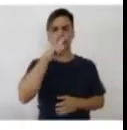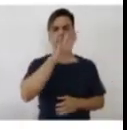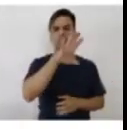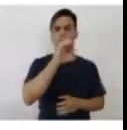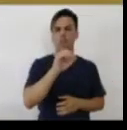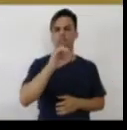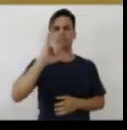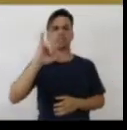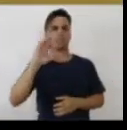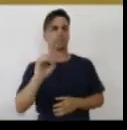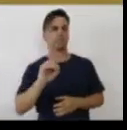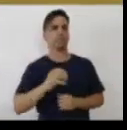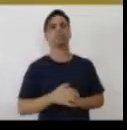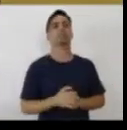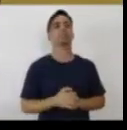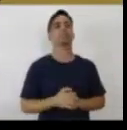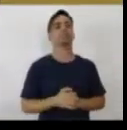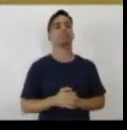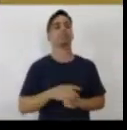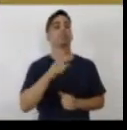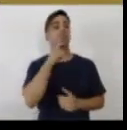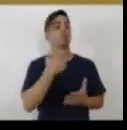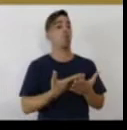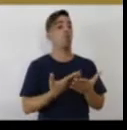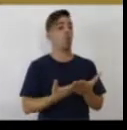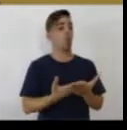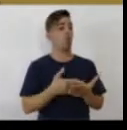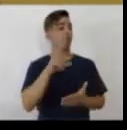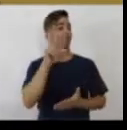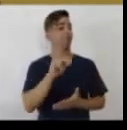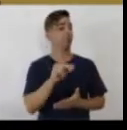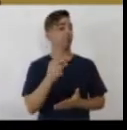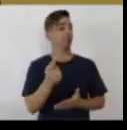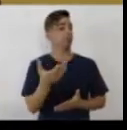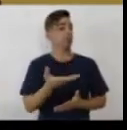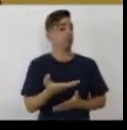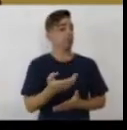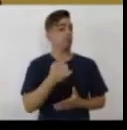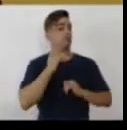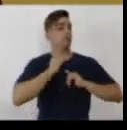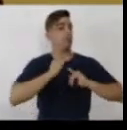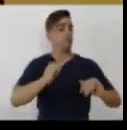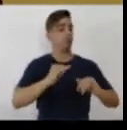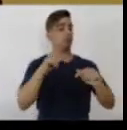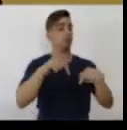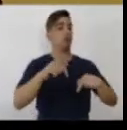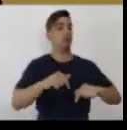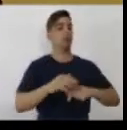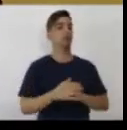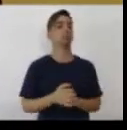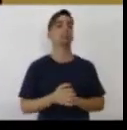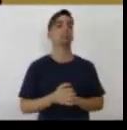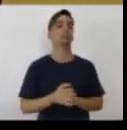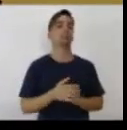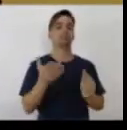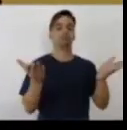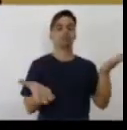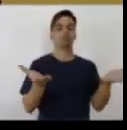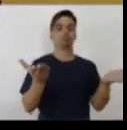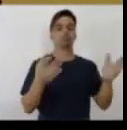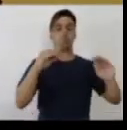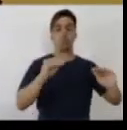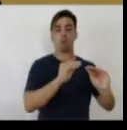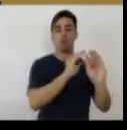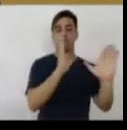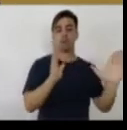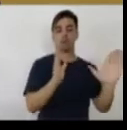60. Yo les propongo que actualicen esta información que yo estoy dando con respecto a la que les